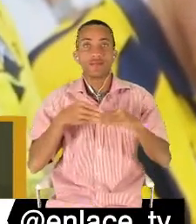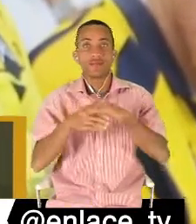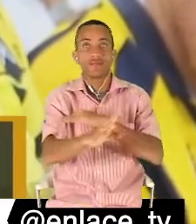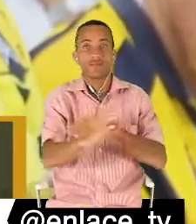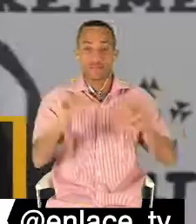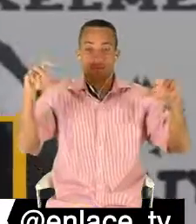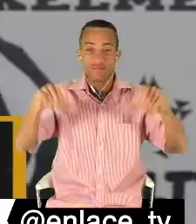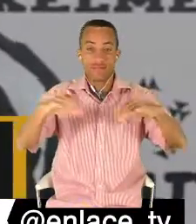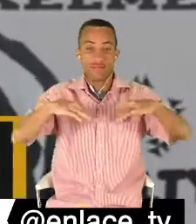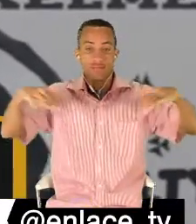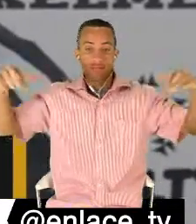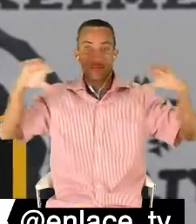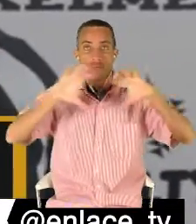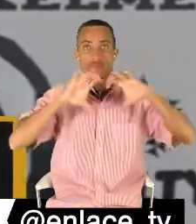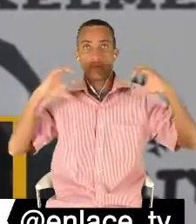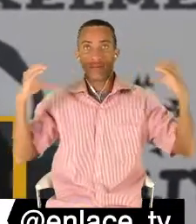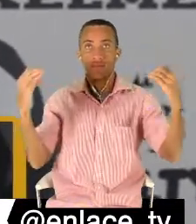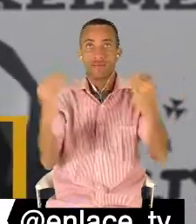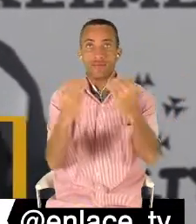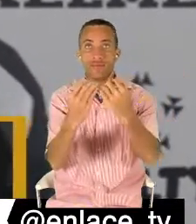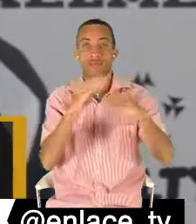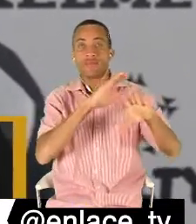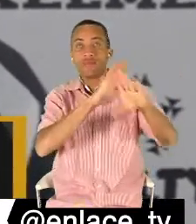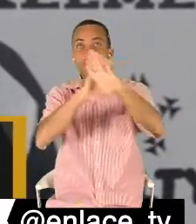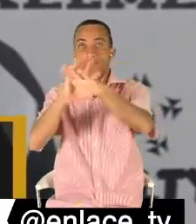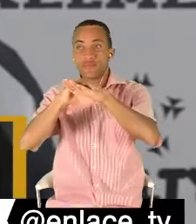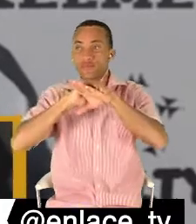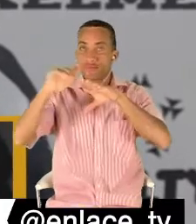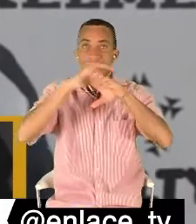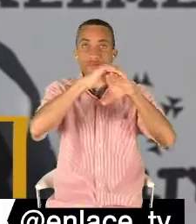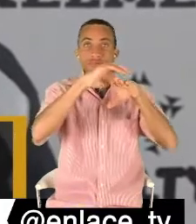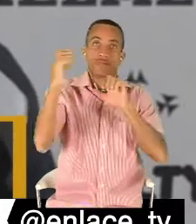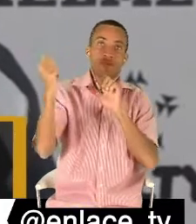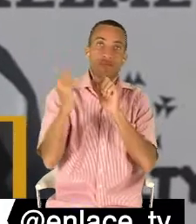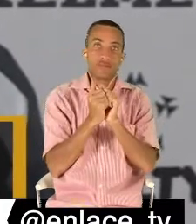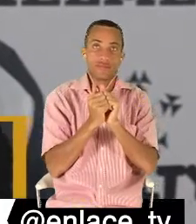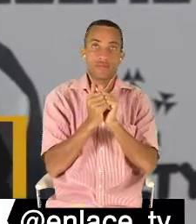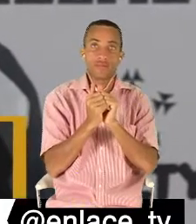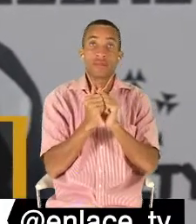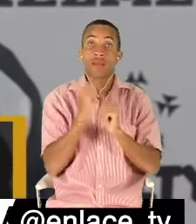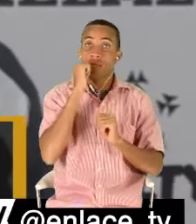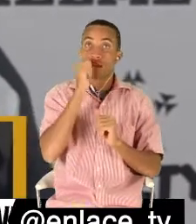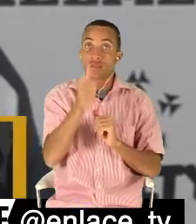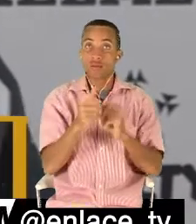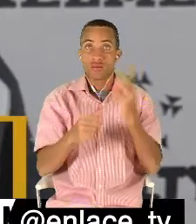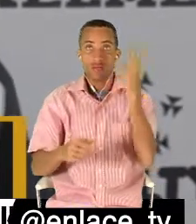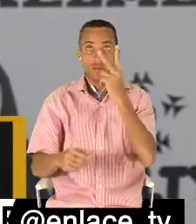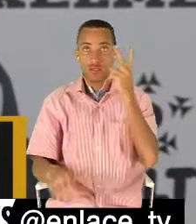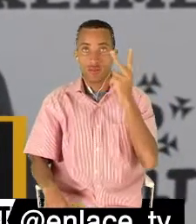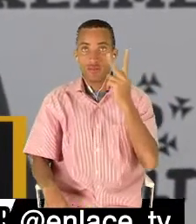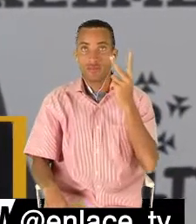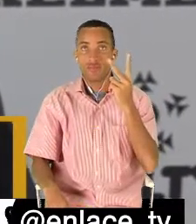escenario deportivo. La invitación cordial es para que nos acompañen mañana viernes